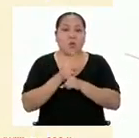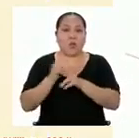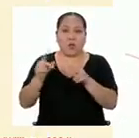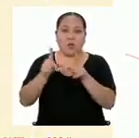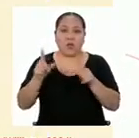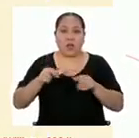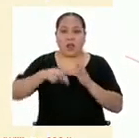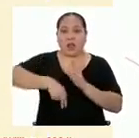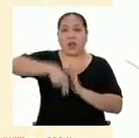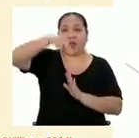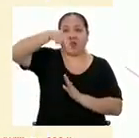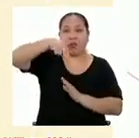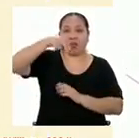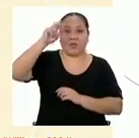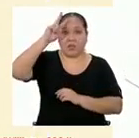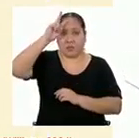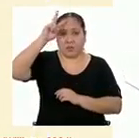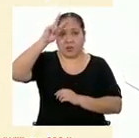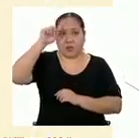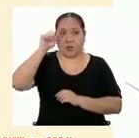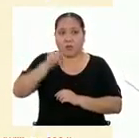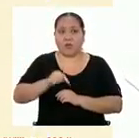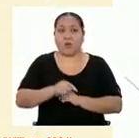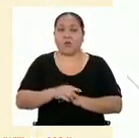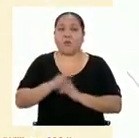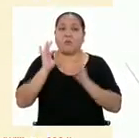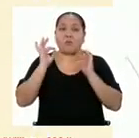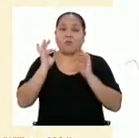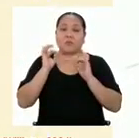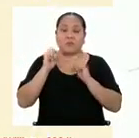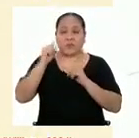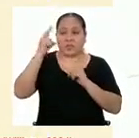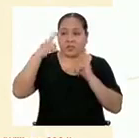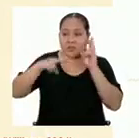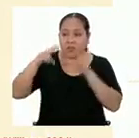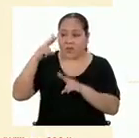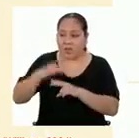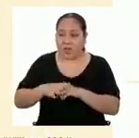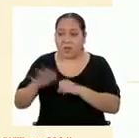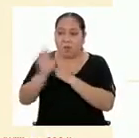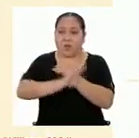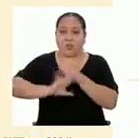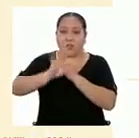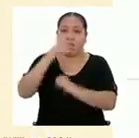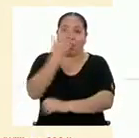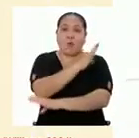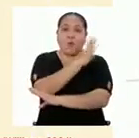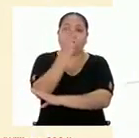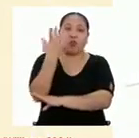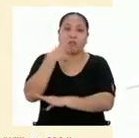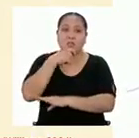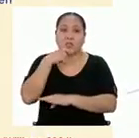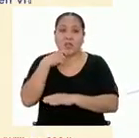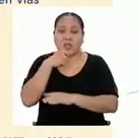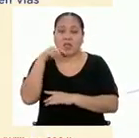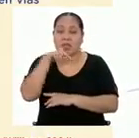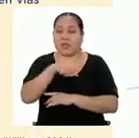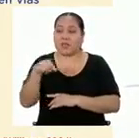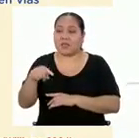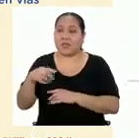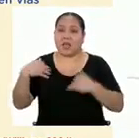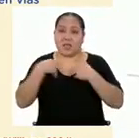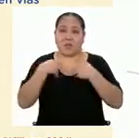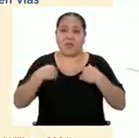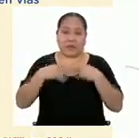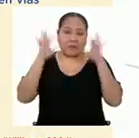naturales al norte del Perú, debido a la inminente necesidad de proteger los últimos reductos de bosque seco y el serio riesgo de especies en